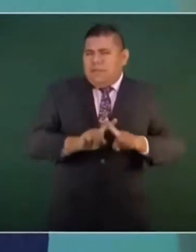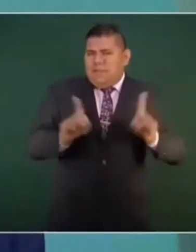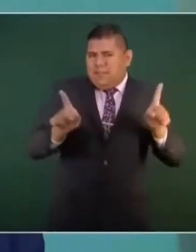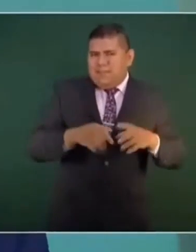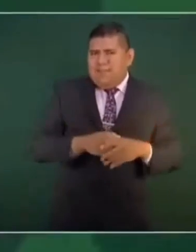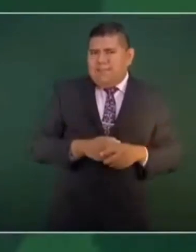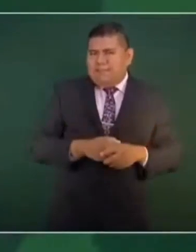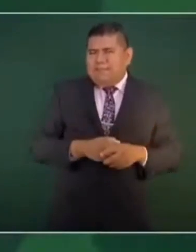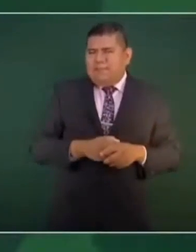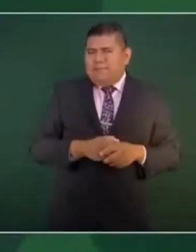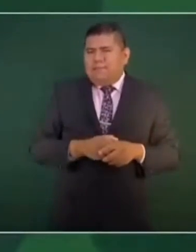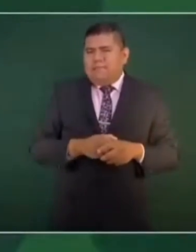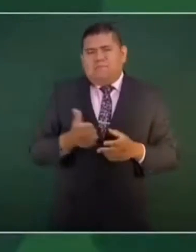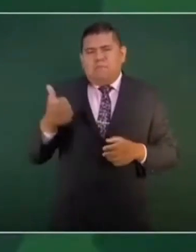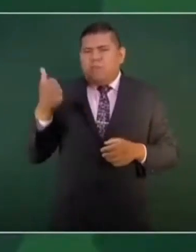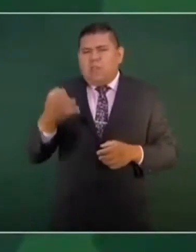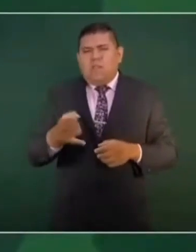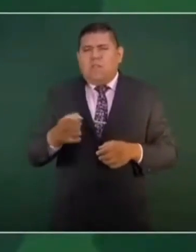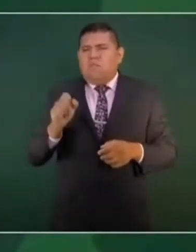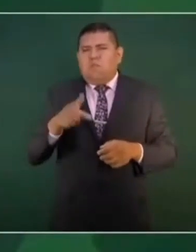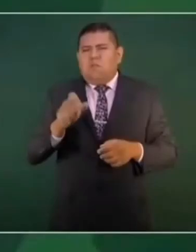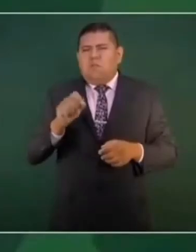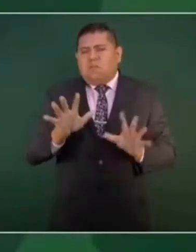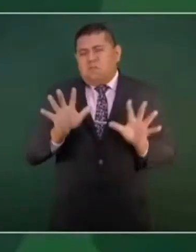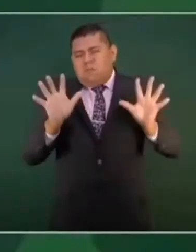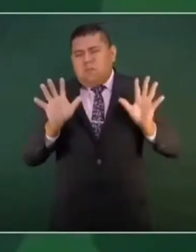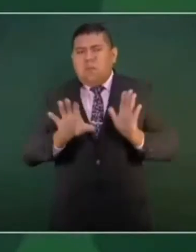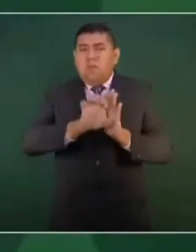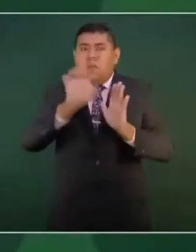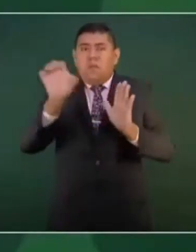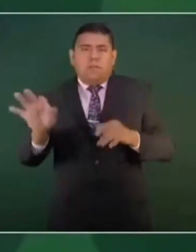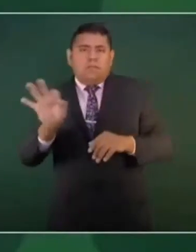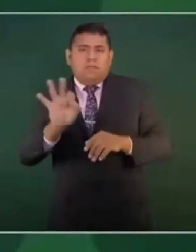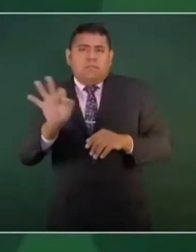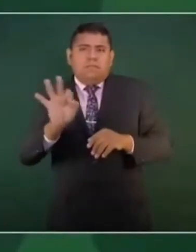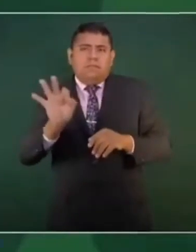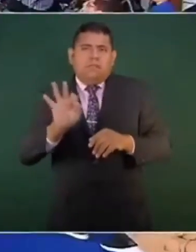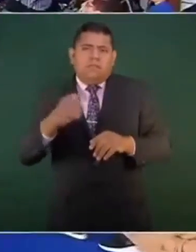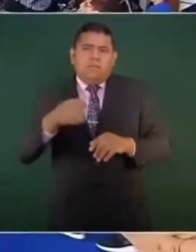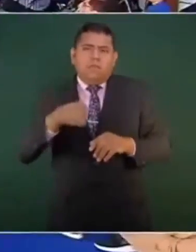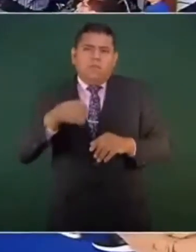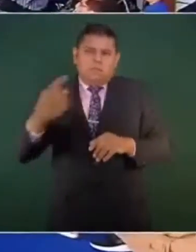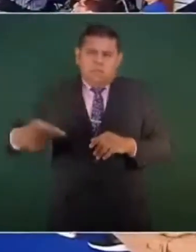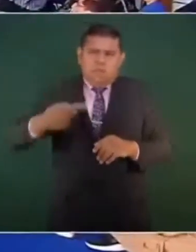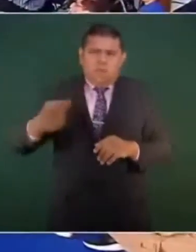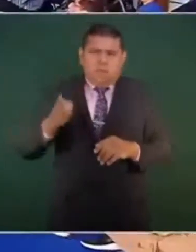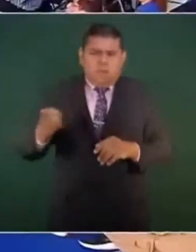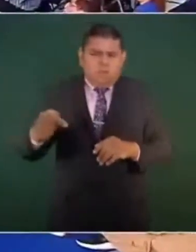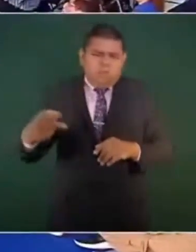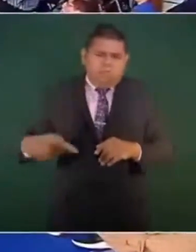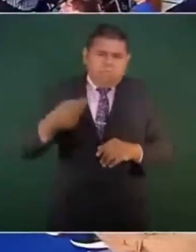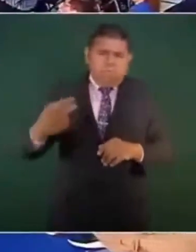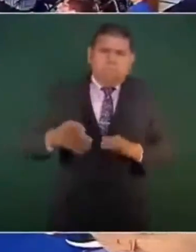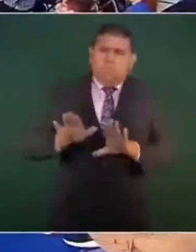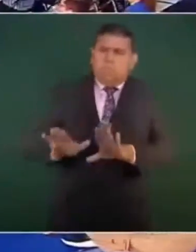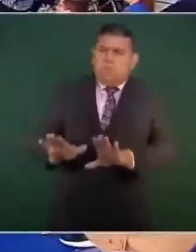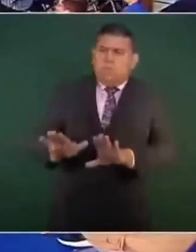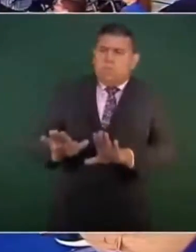Pero así es esto. Nada más porque me preguntas, ¿por qué